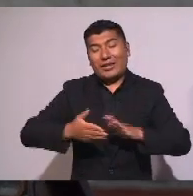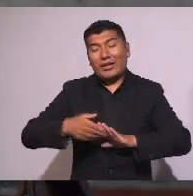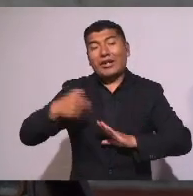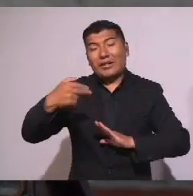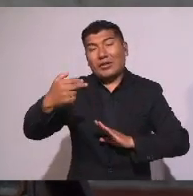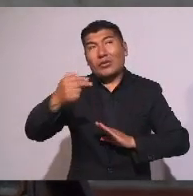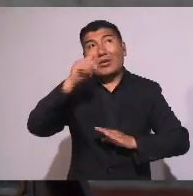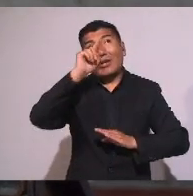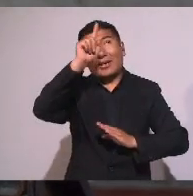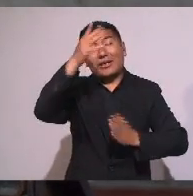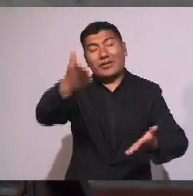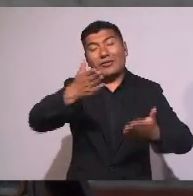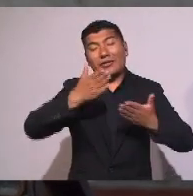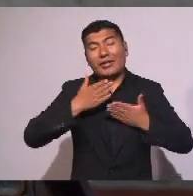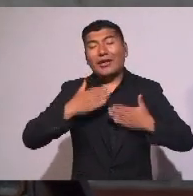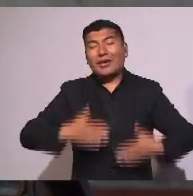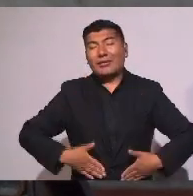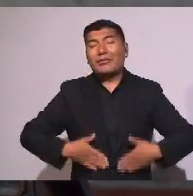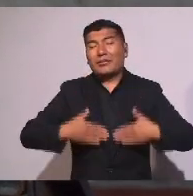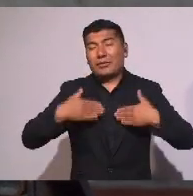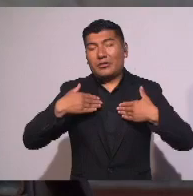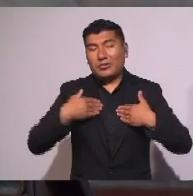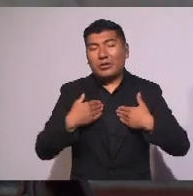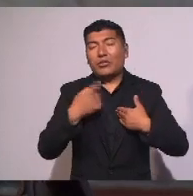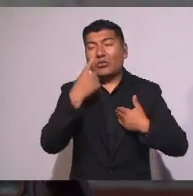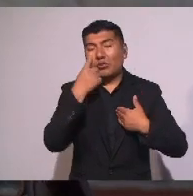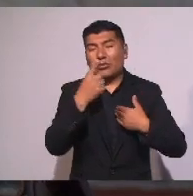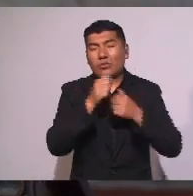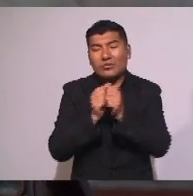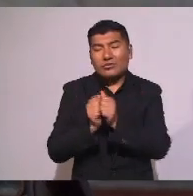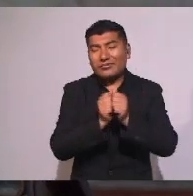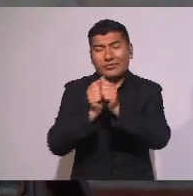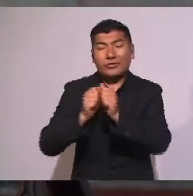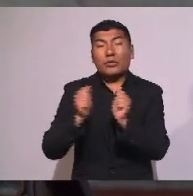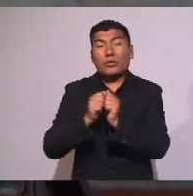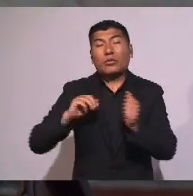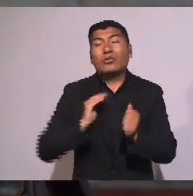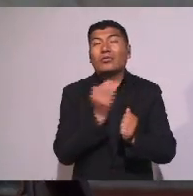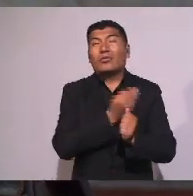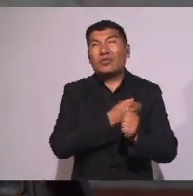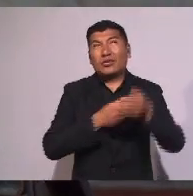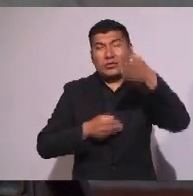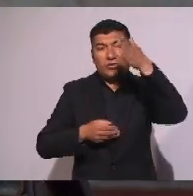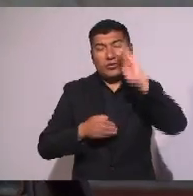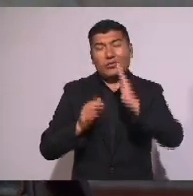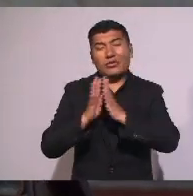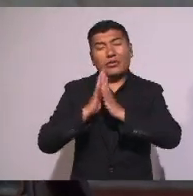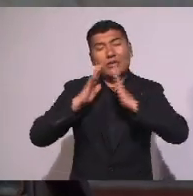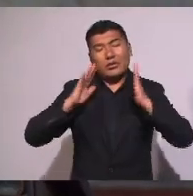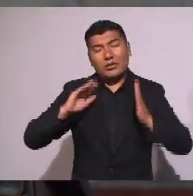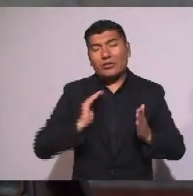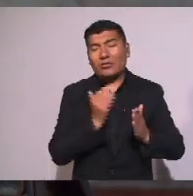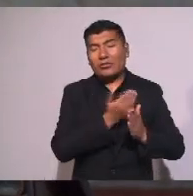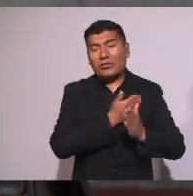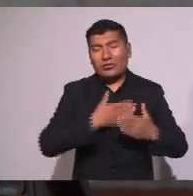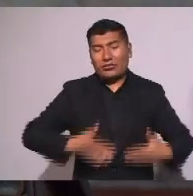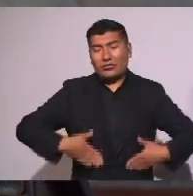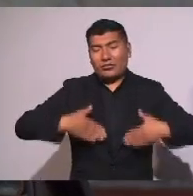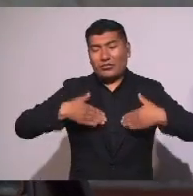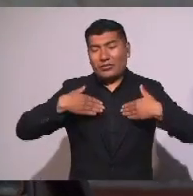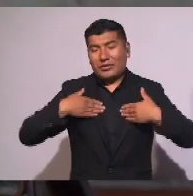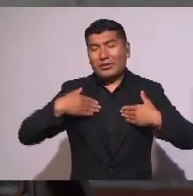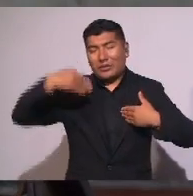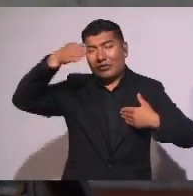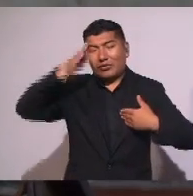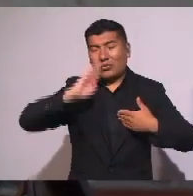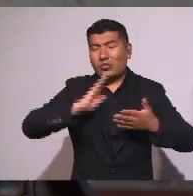nos haga vivir realmente unidos a nuestro Dios, llenos de nuestro Dios en nuestras vidas, a